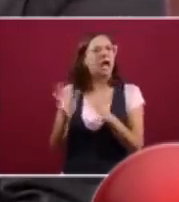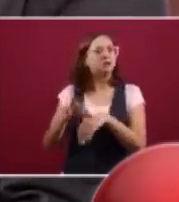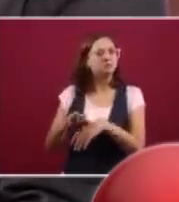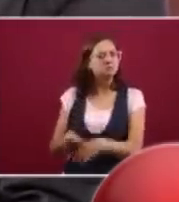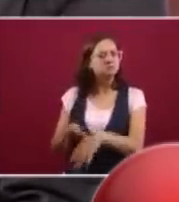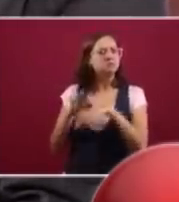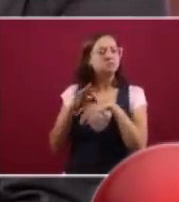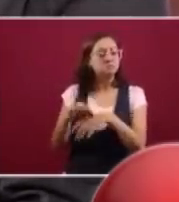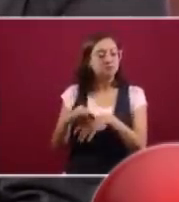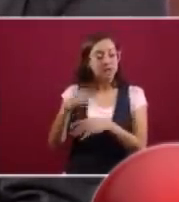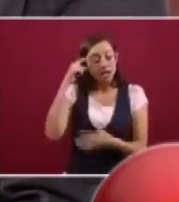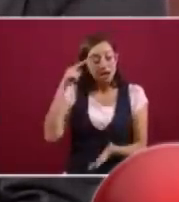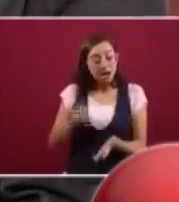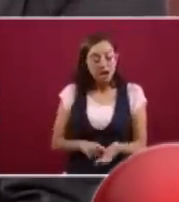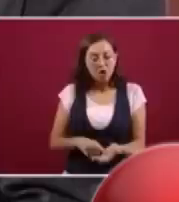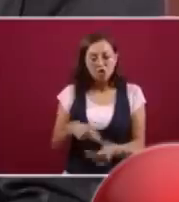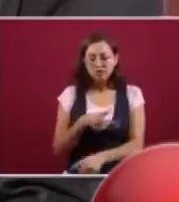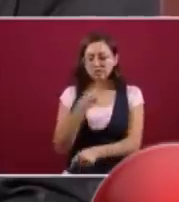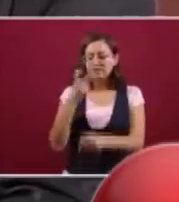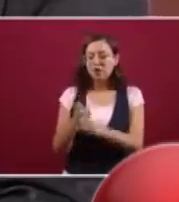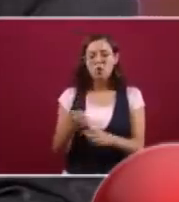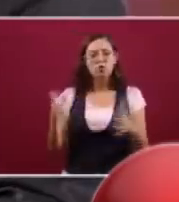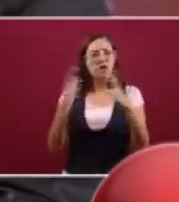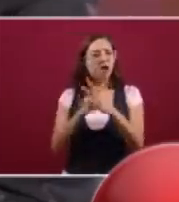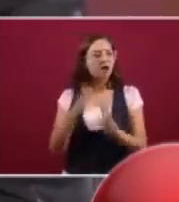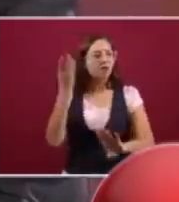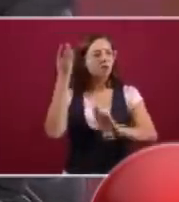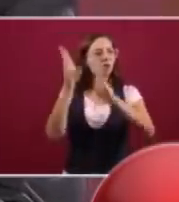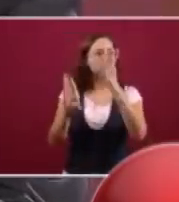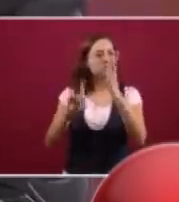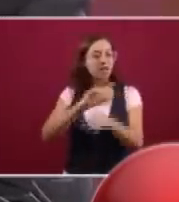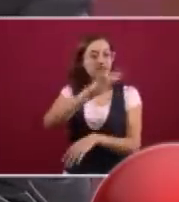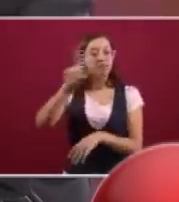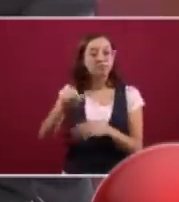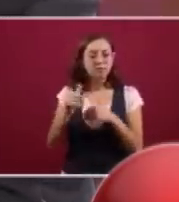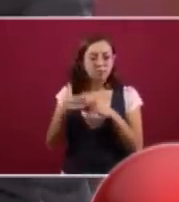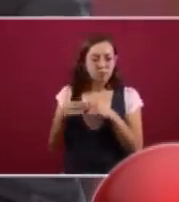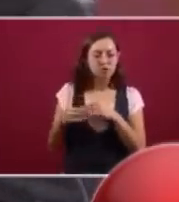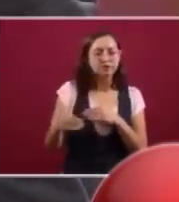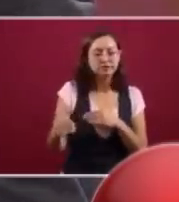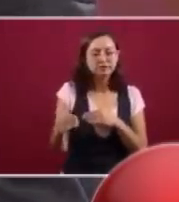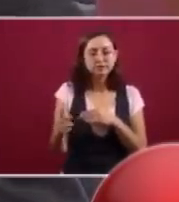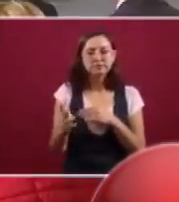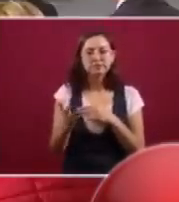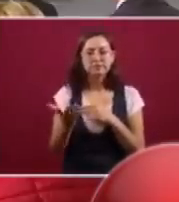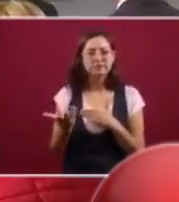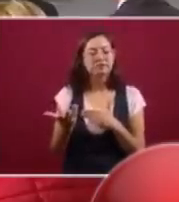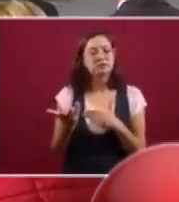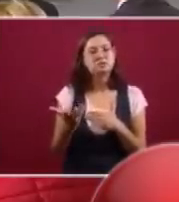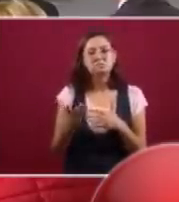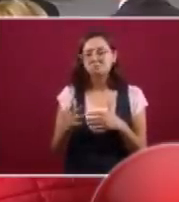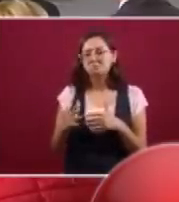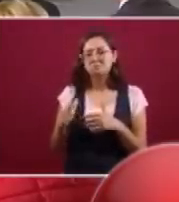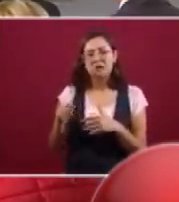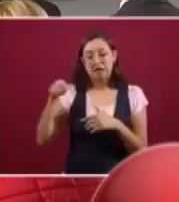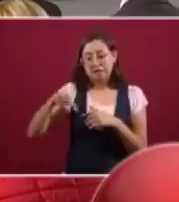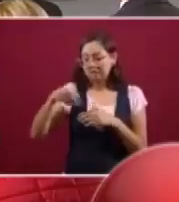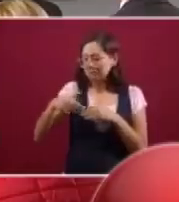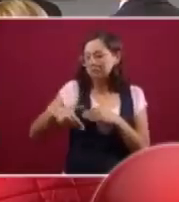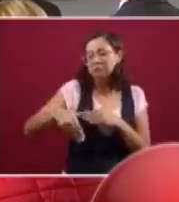de la Segunda Guerra Mundial es el acontecimiento más importante que han